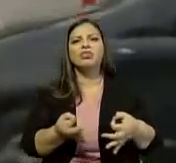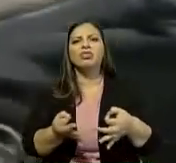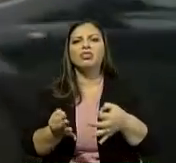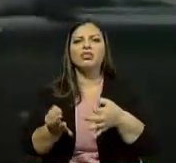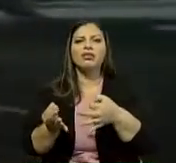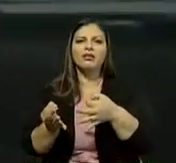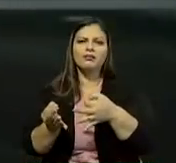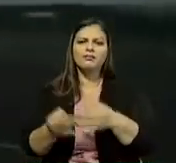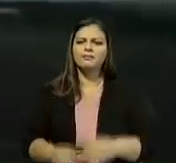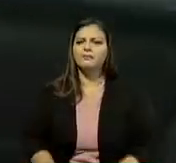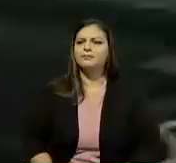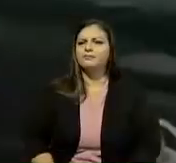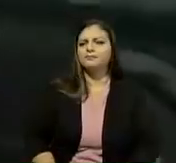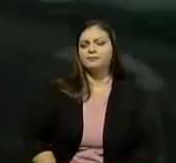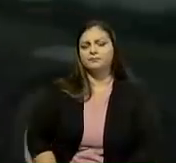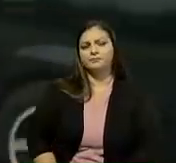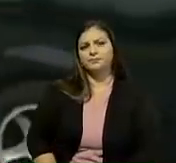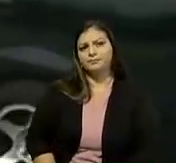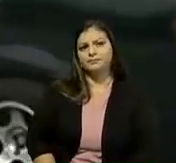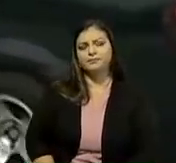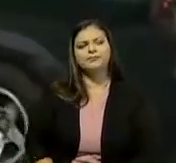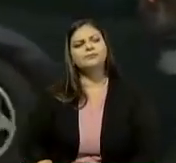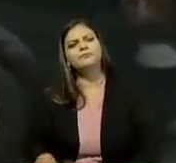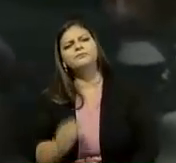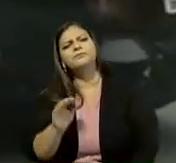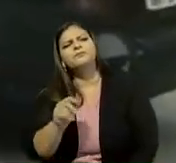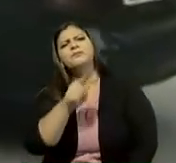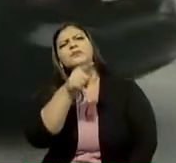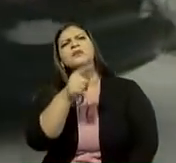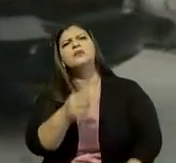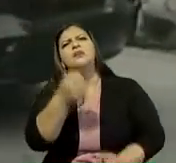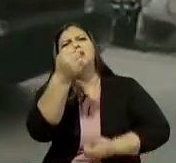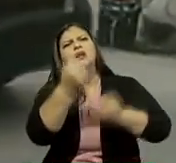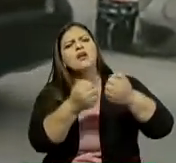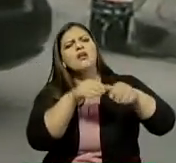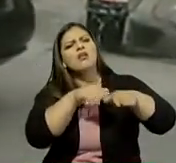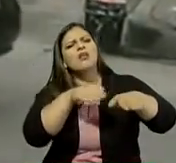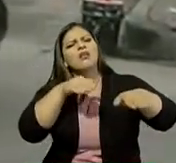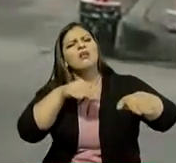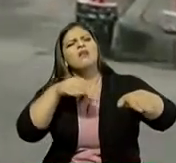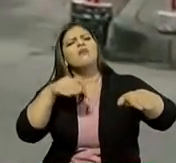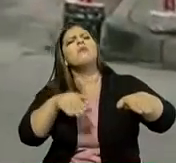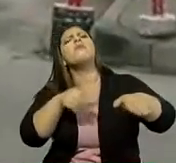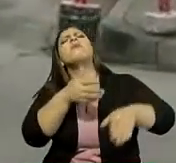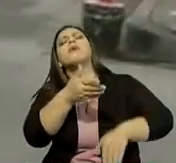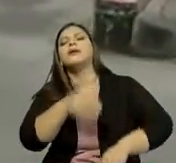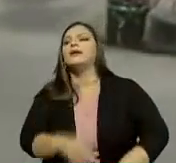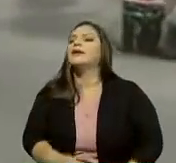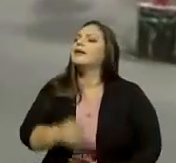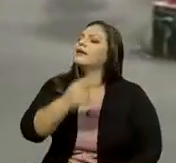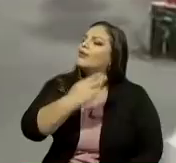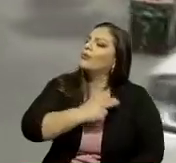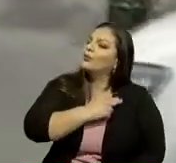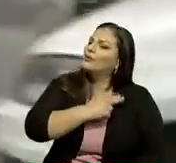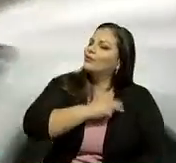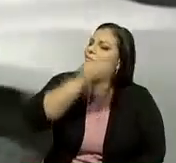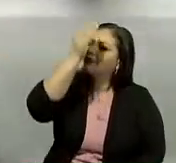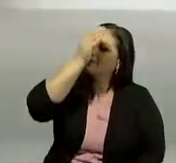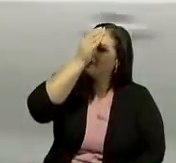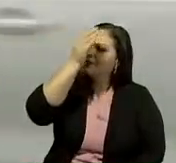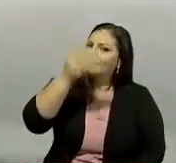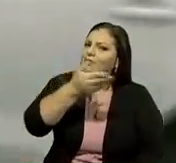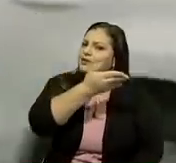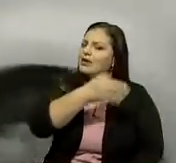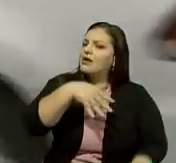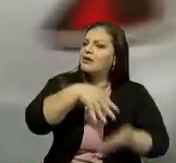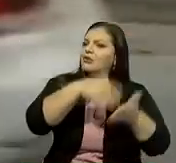hacia la unidad no son habitantes del sector no no no no no todos son estudiantes de la universidad católica muchísimas gracias mi señora